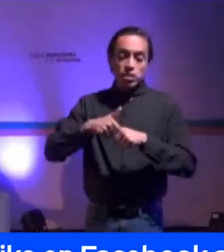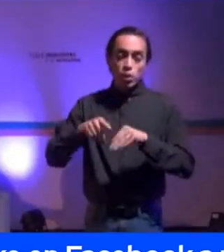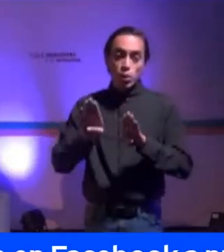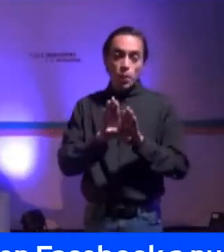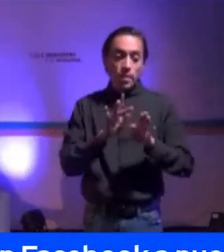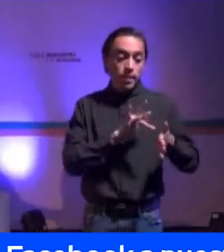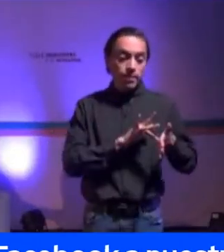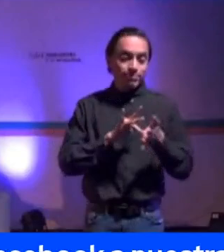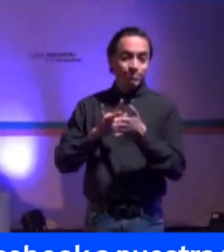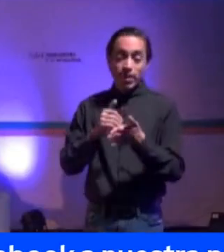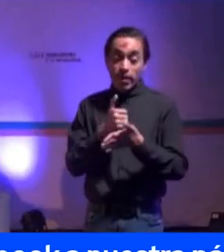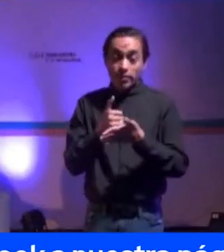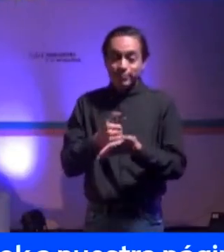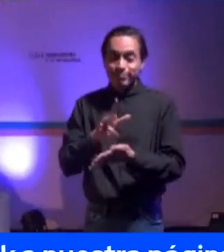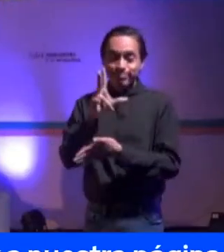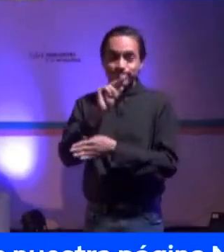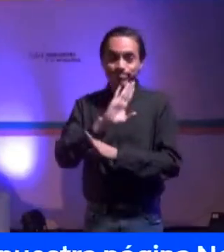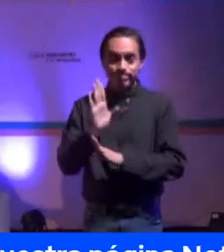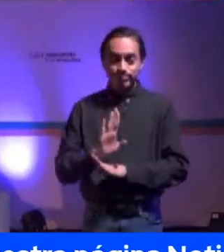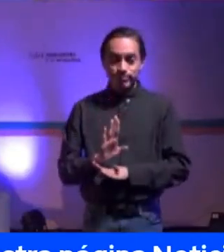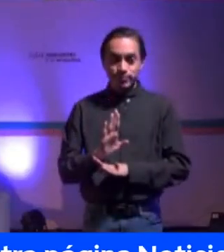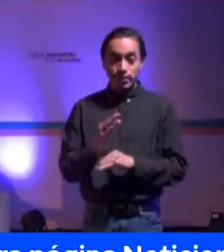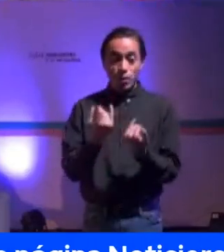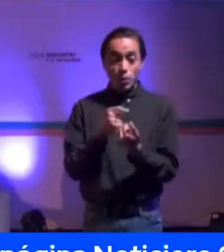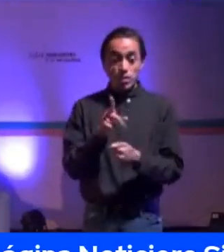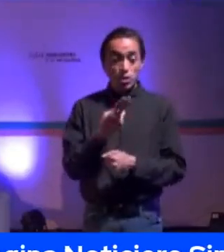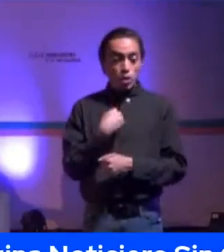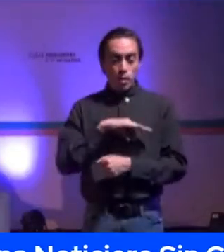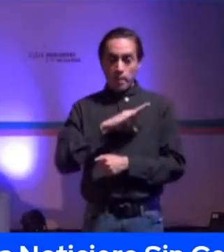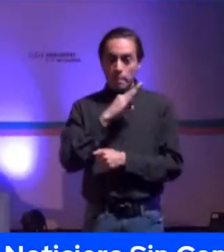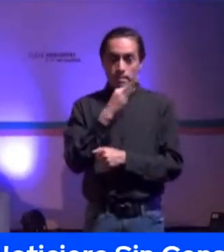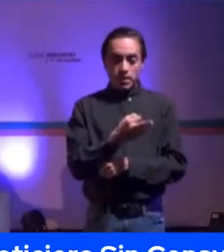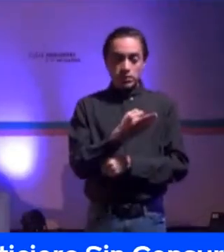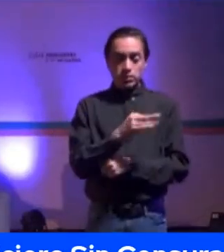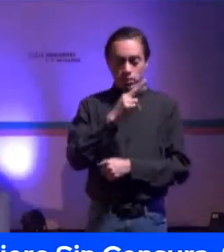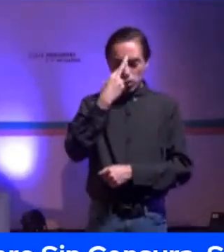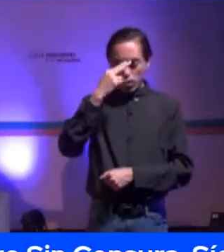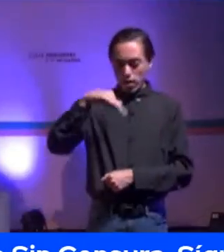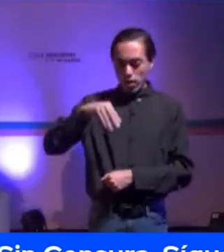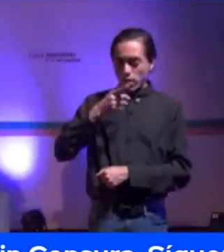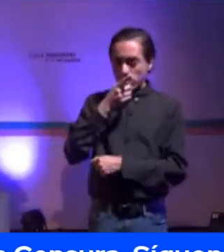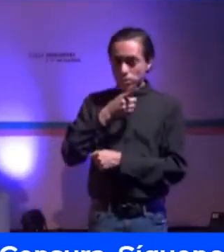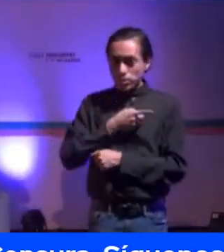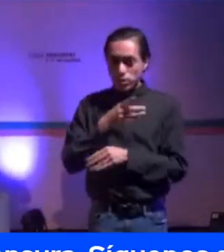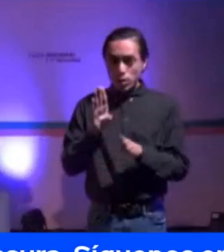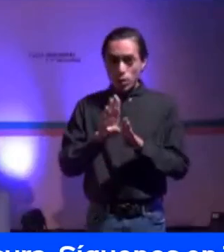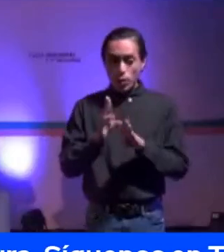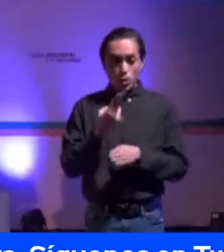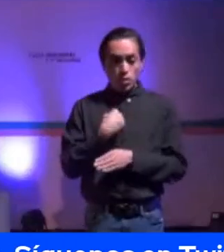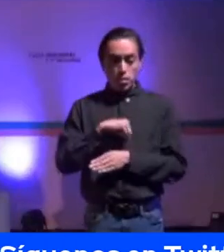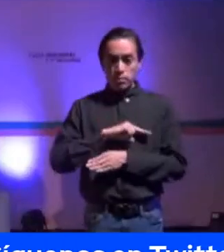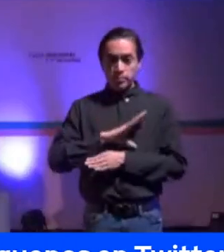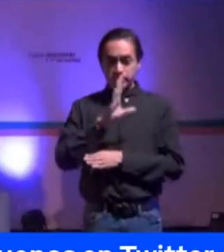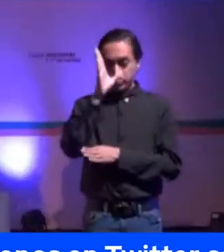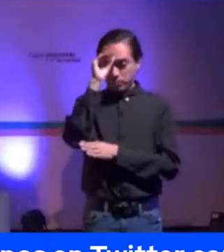muerte. Si no aceptamos, y haciendo eco de lo que dices, si no aceptamos la